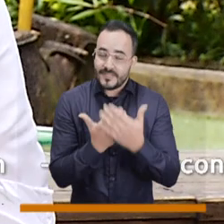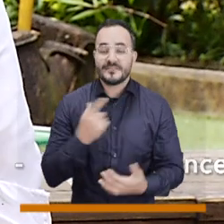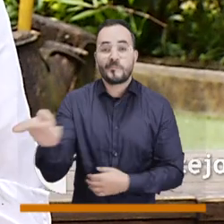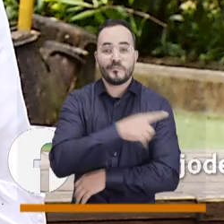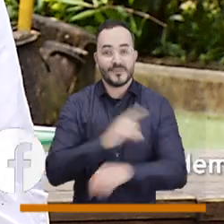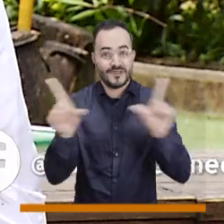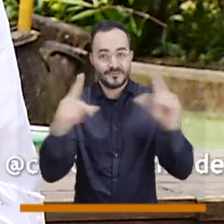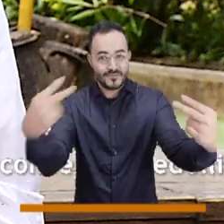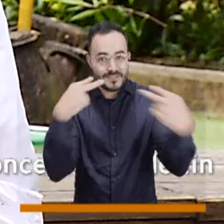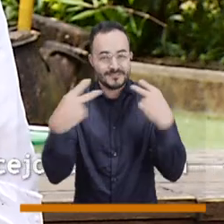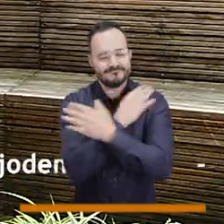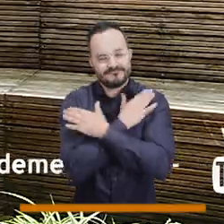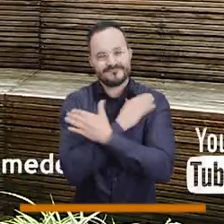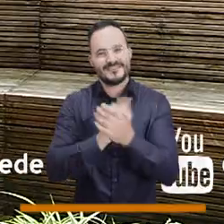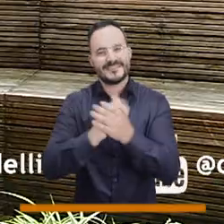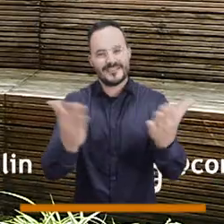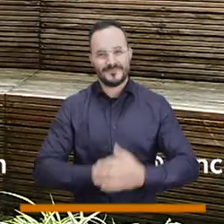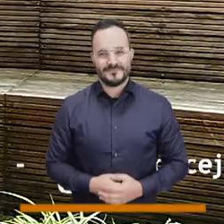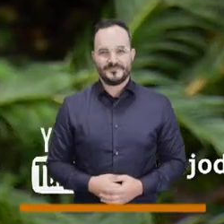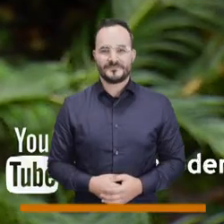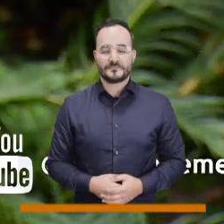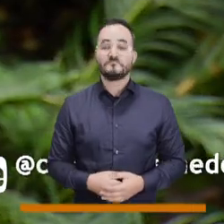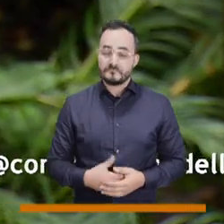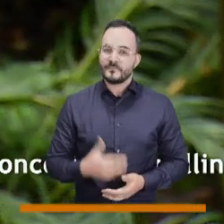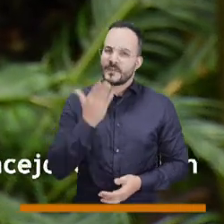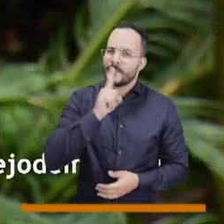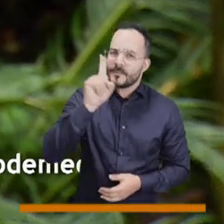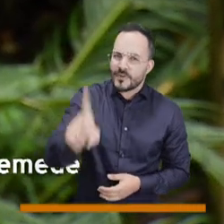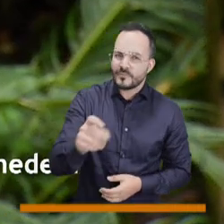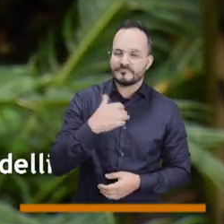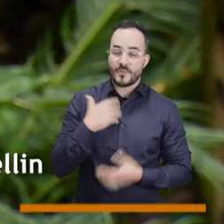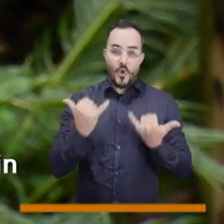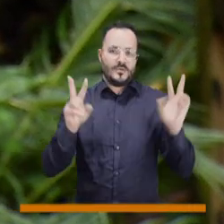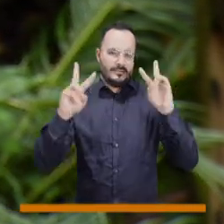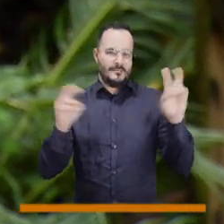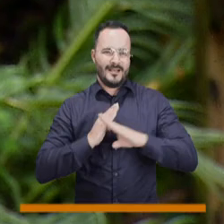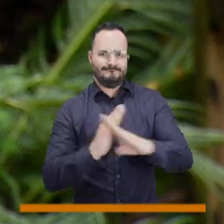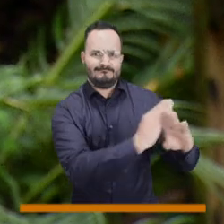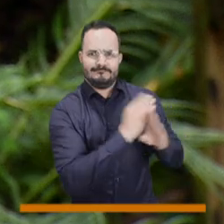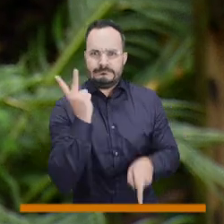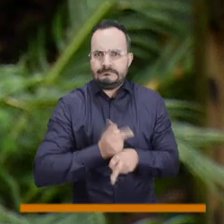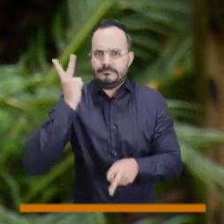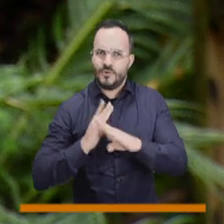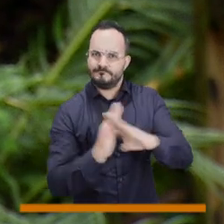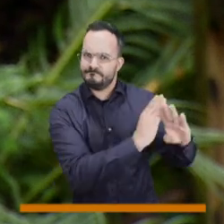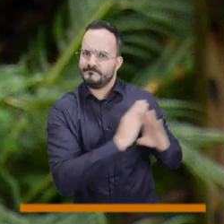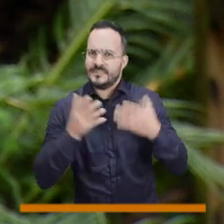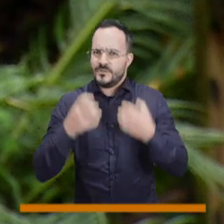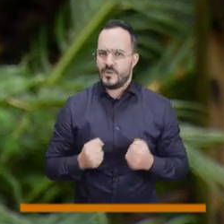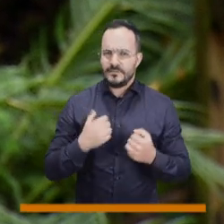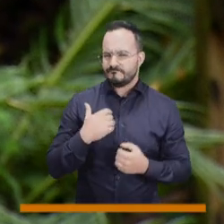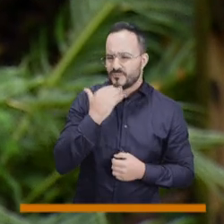los televidentes, un especial saludo. Concejal, le preguntamos, hoy vamos a hablar acerca de seguridad, pero podríamos decir que